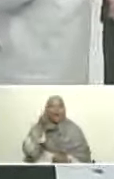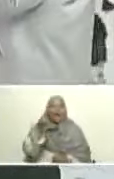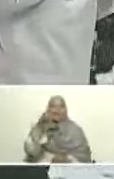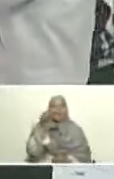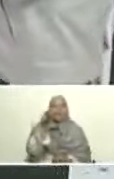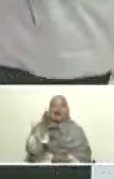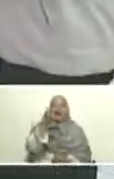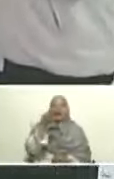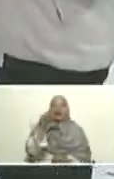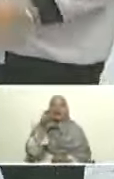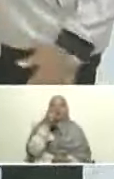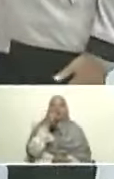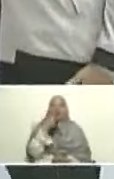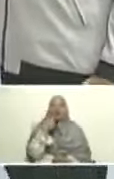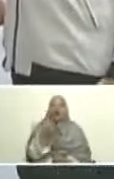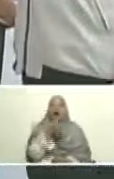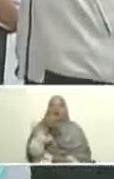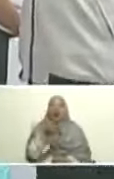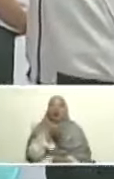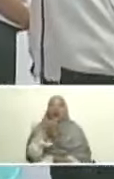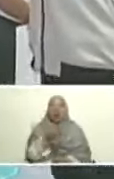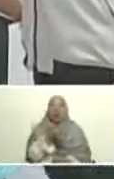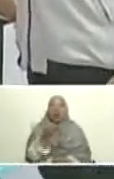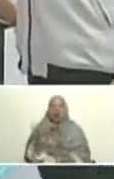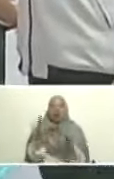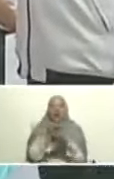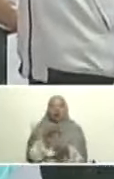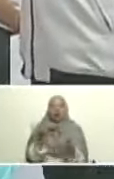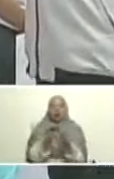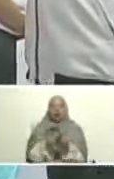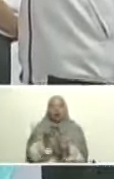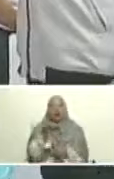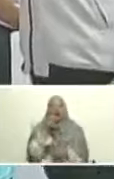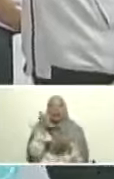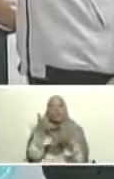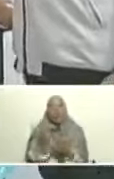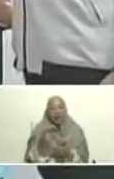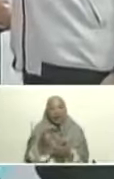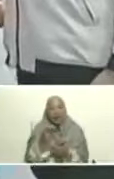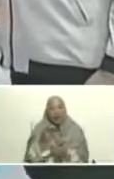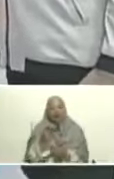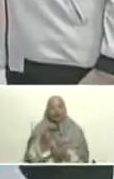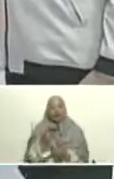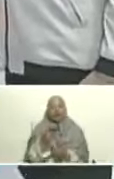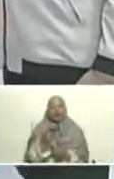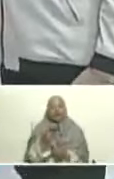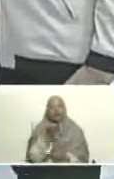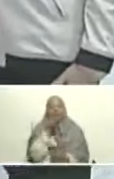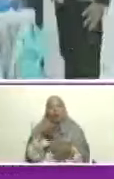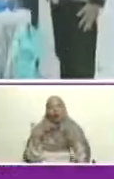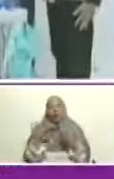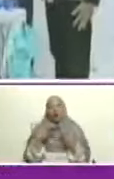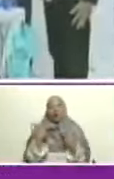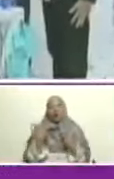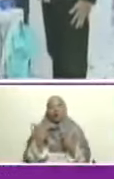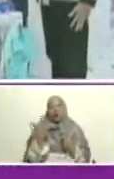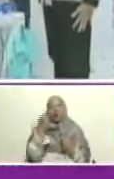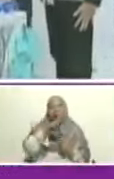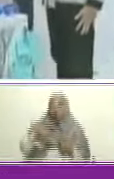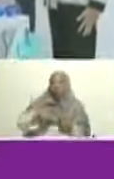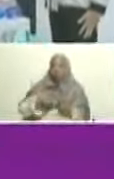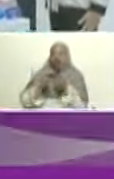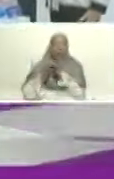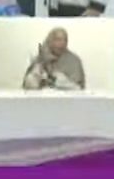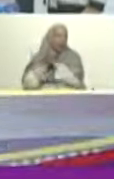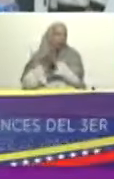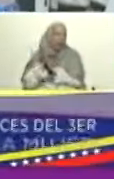María Mendoza. Buenas tardes, señor presidente. María. Muy bien, gracias a Dios. ¿Y usted cómo está? Muy bien. Qué bueno, me contenta. Bueno, acá nuestro